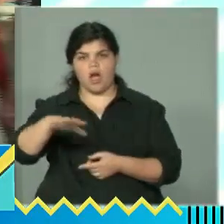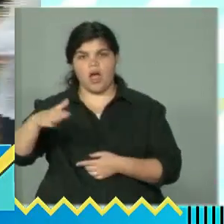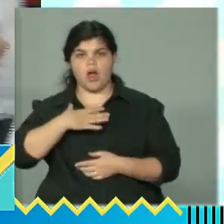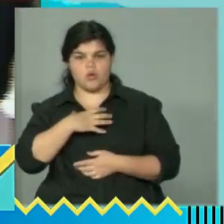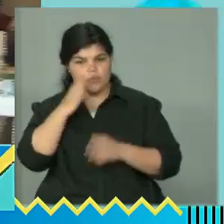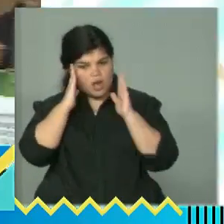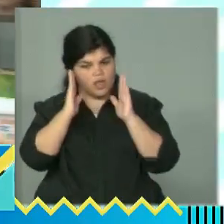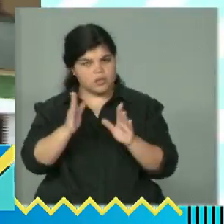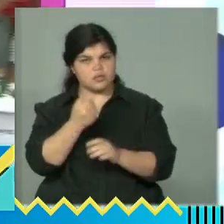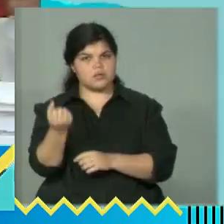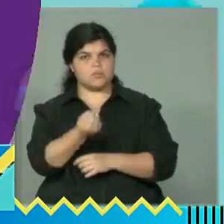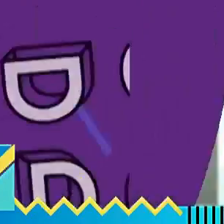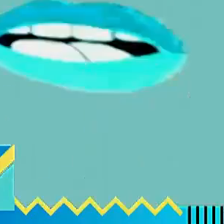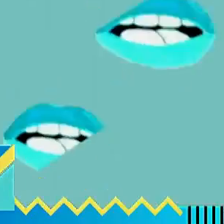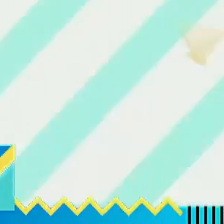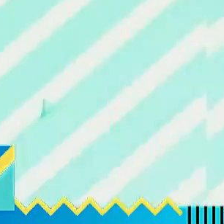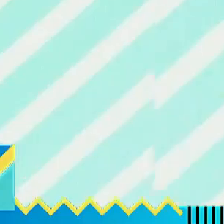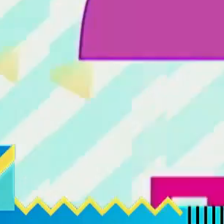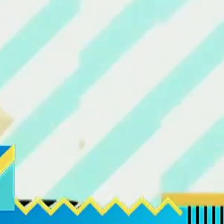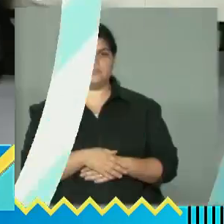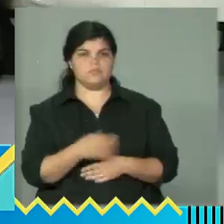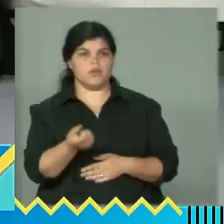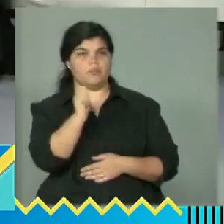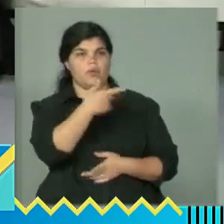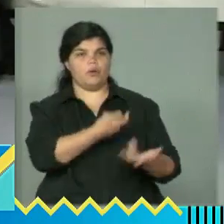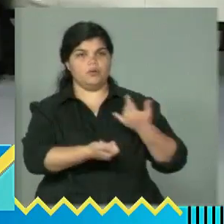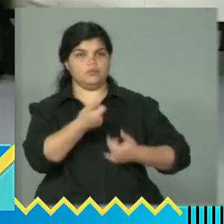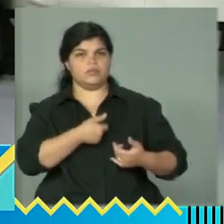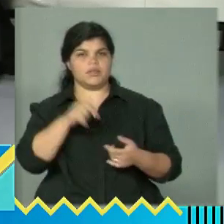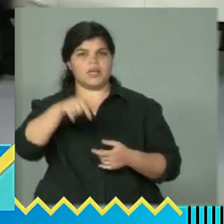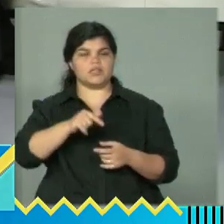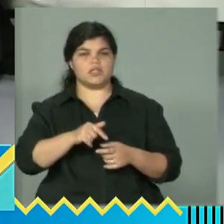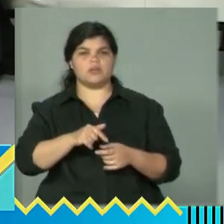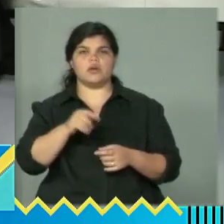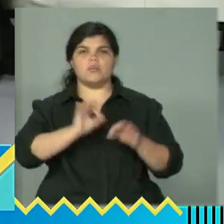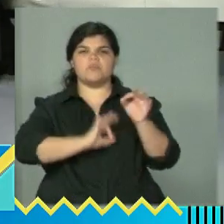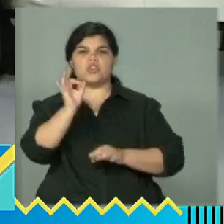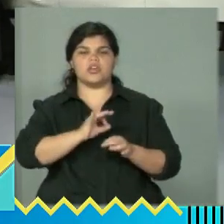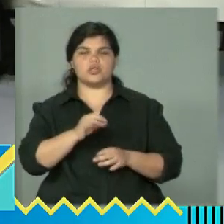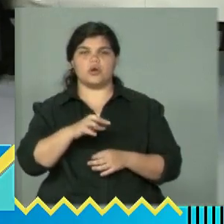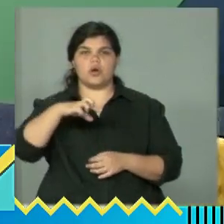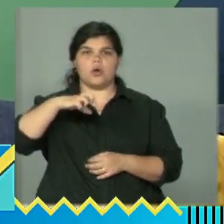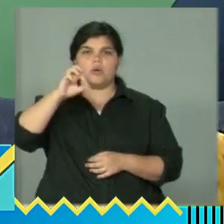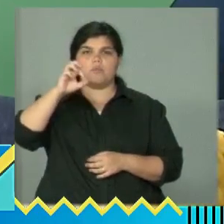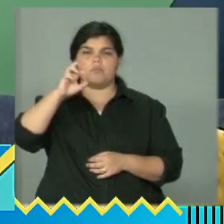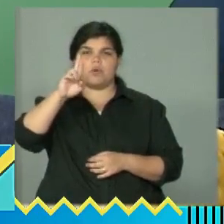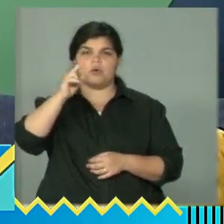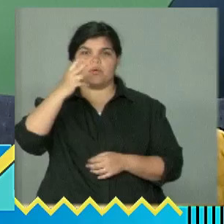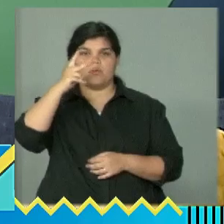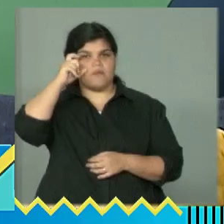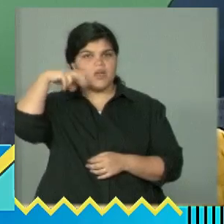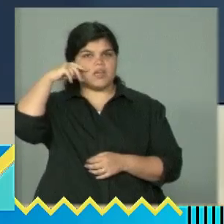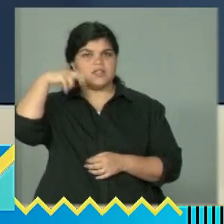prestarle atención. Maxi, sería bueno que nos cuentes un poco del proyecto, ¿no? Este Porvenir Más Seguro, ¿en qué consiste? ¿Cómo lo desarrollaron?